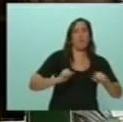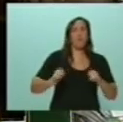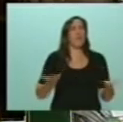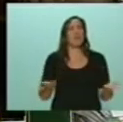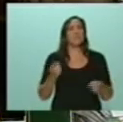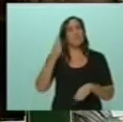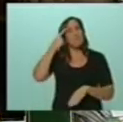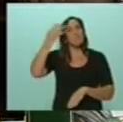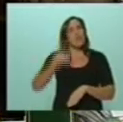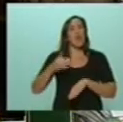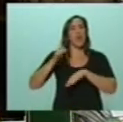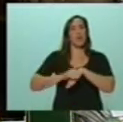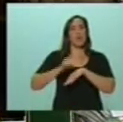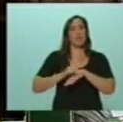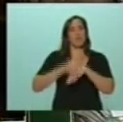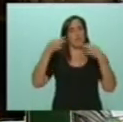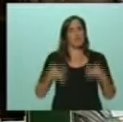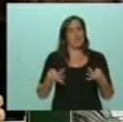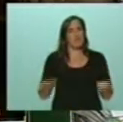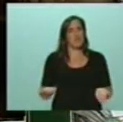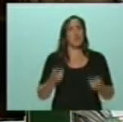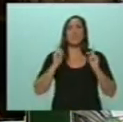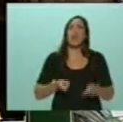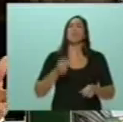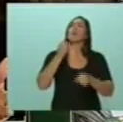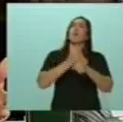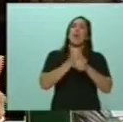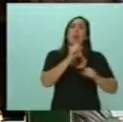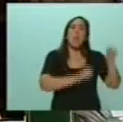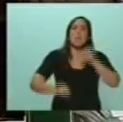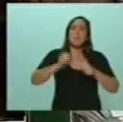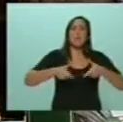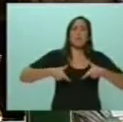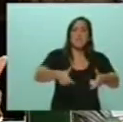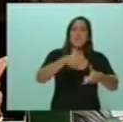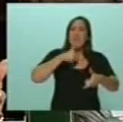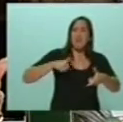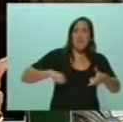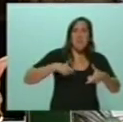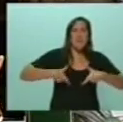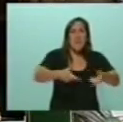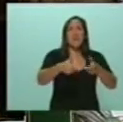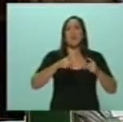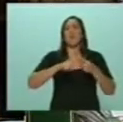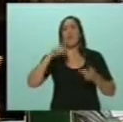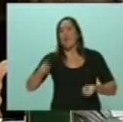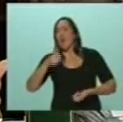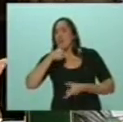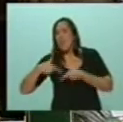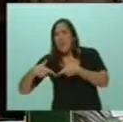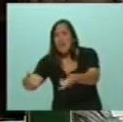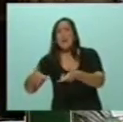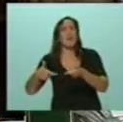de responsabilidad. Lo mismo también con respecto a las obras, a la limpieza de cloacas, a la limpieza de desagües pluviales, al